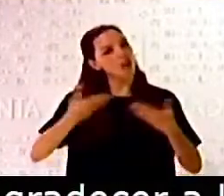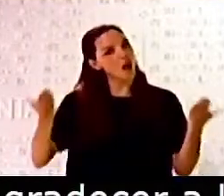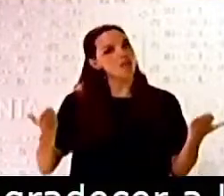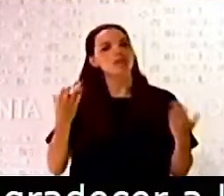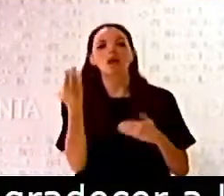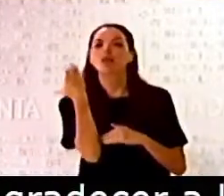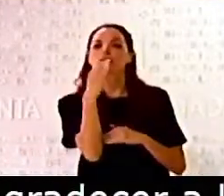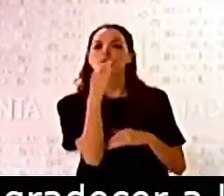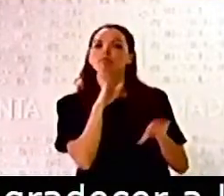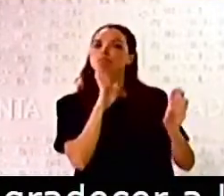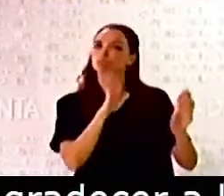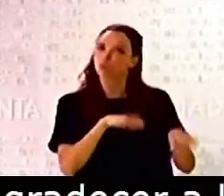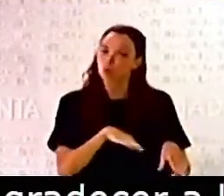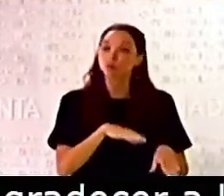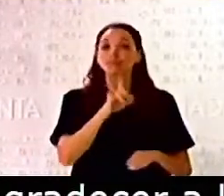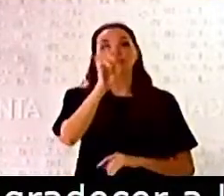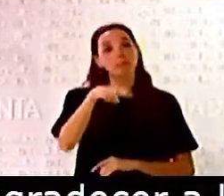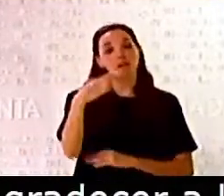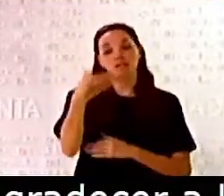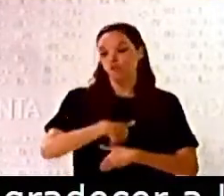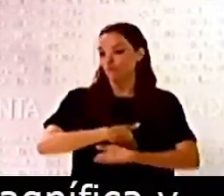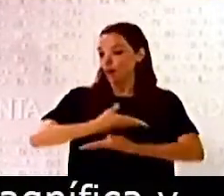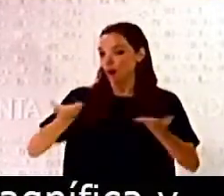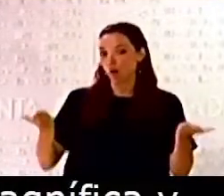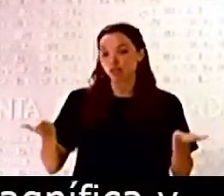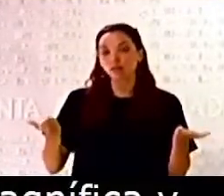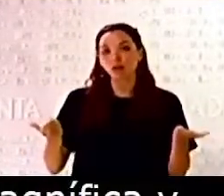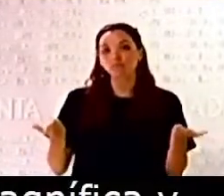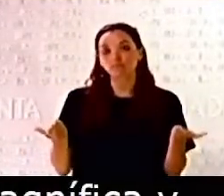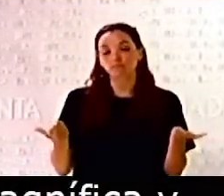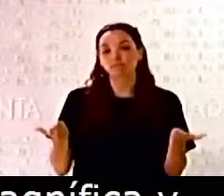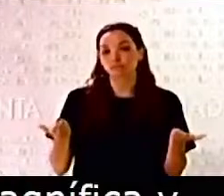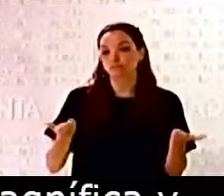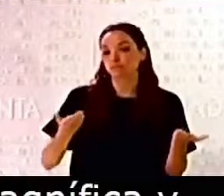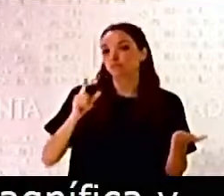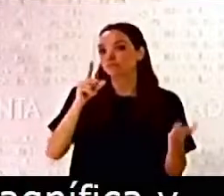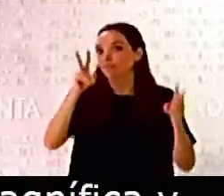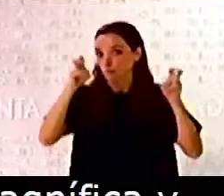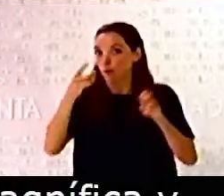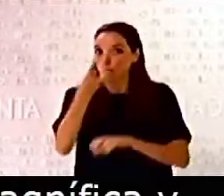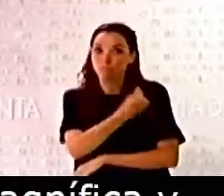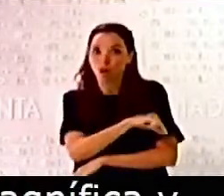ciencia y está confiando en las vacunas.